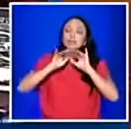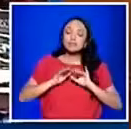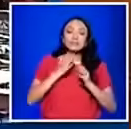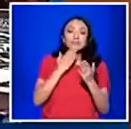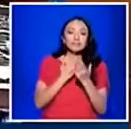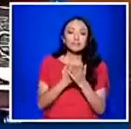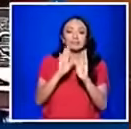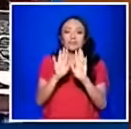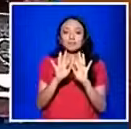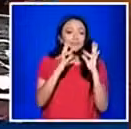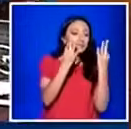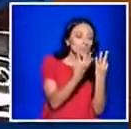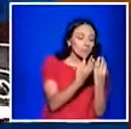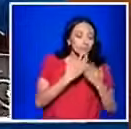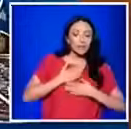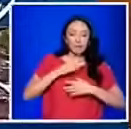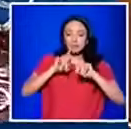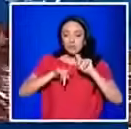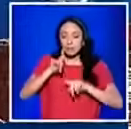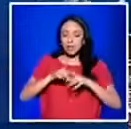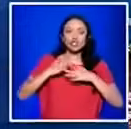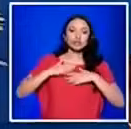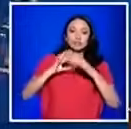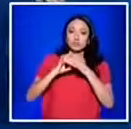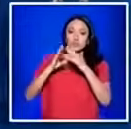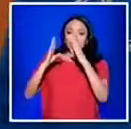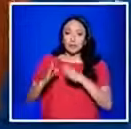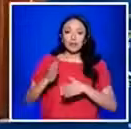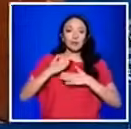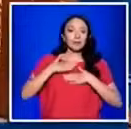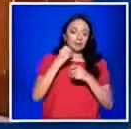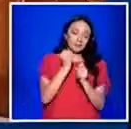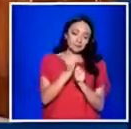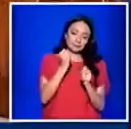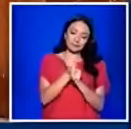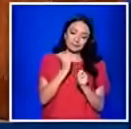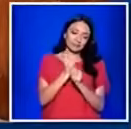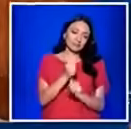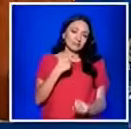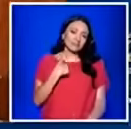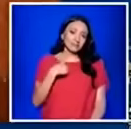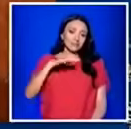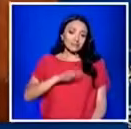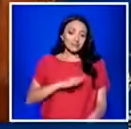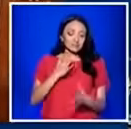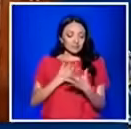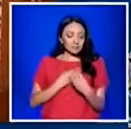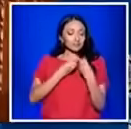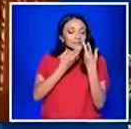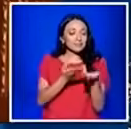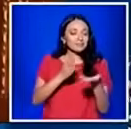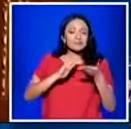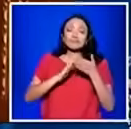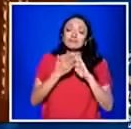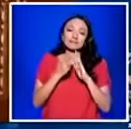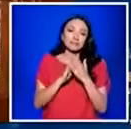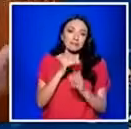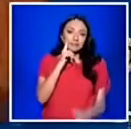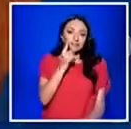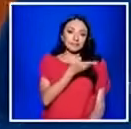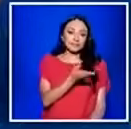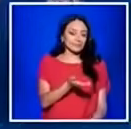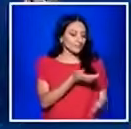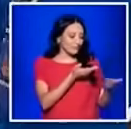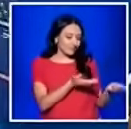mi familia, por mis amigos, mis compañeros, mi trabajo maravilloso que me hace entregarme a ustedes, mis queridos vecinos. Gracias,